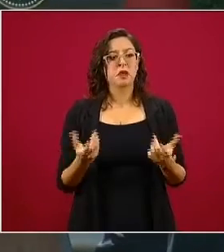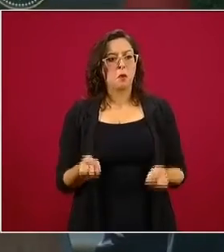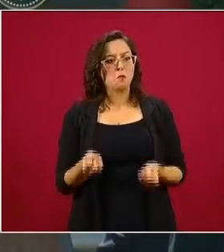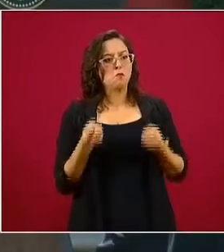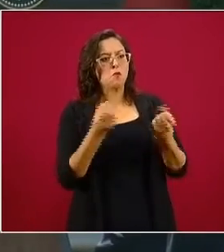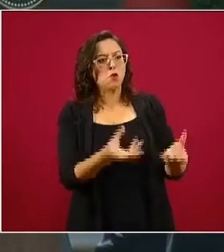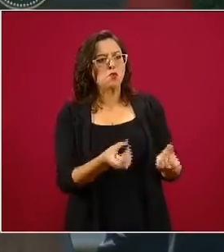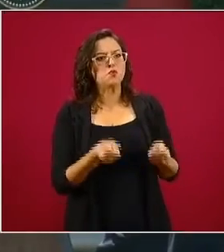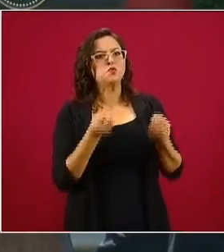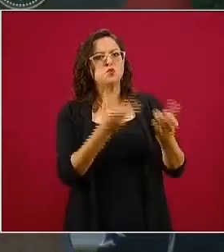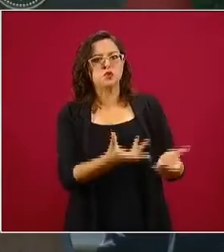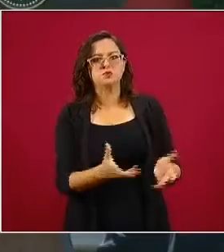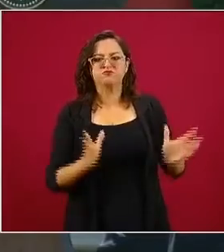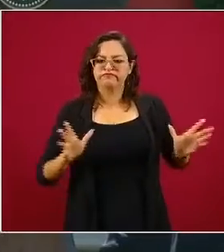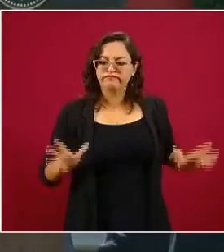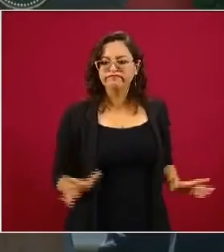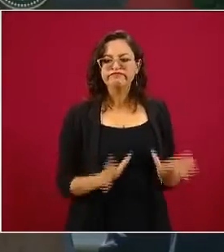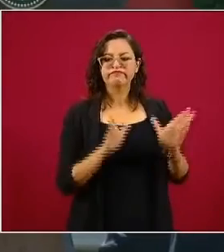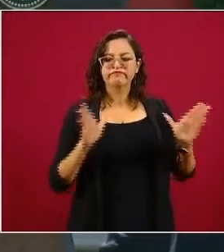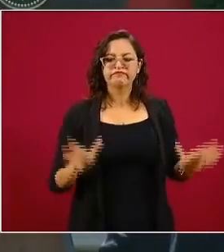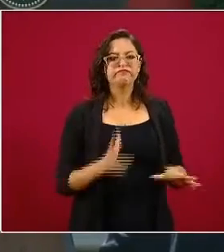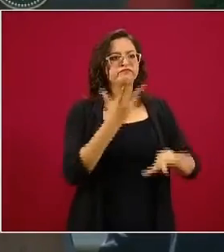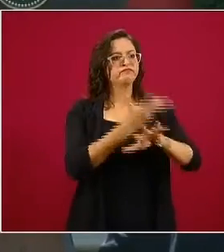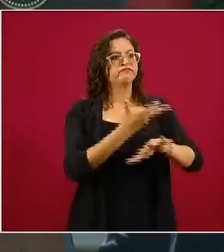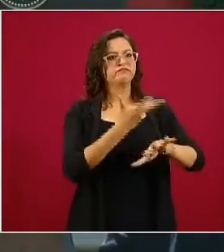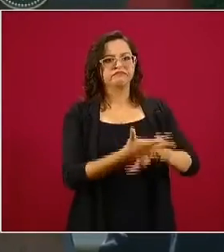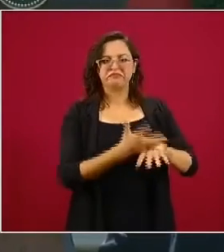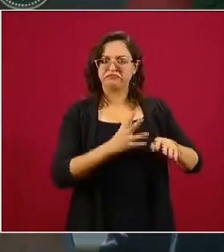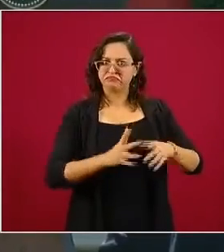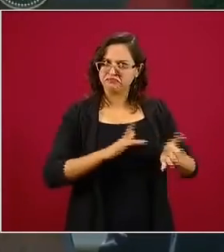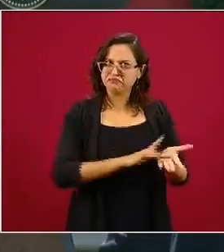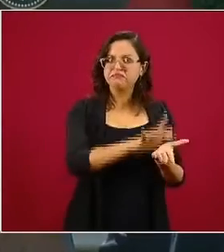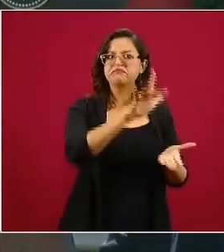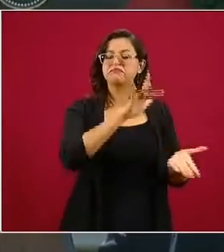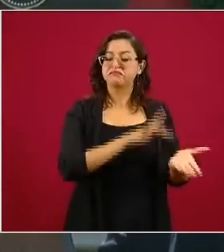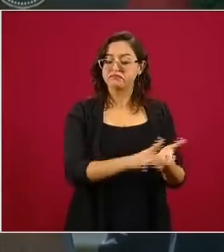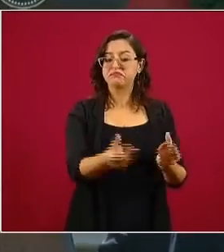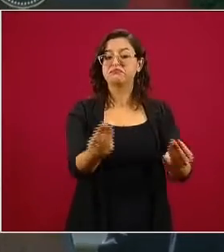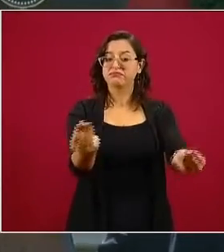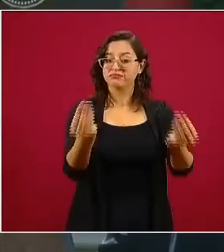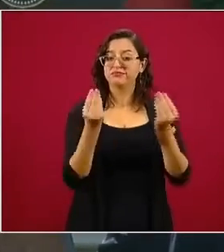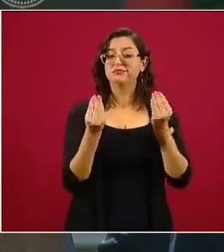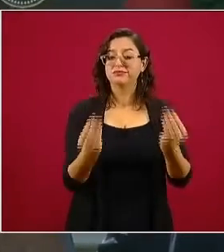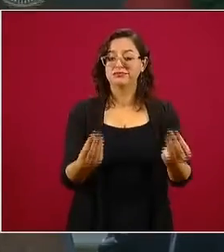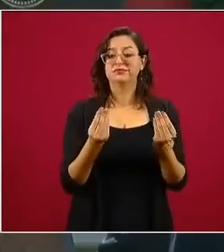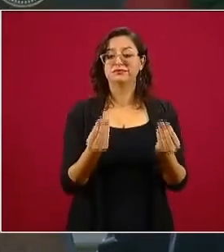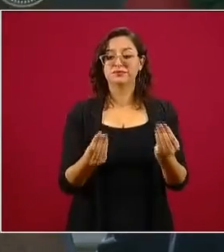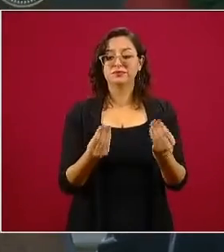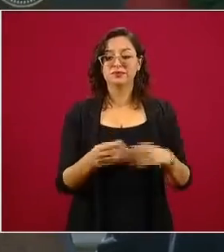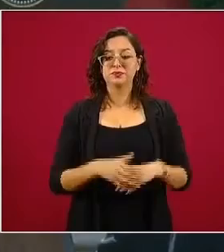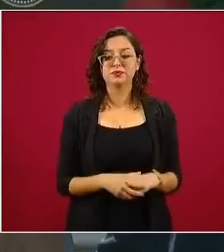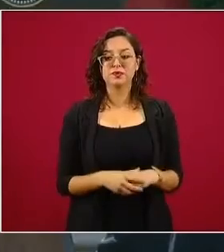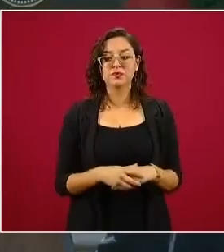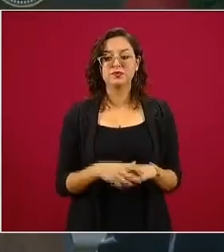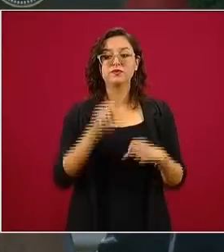aportado al desarrollo de esta gran nación. Asimismo, en